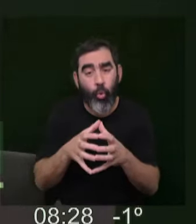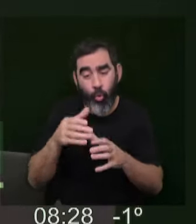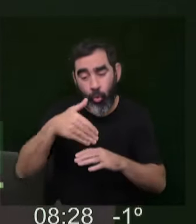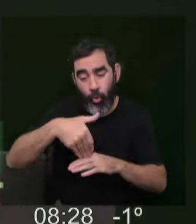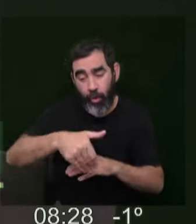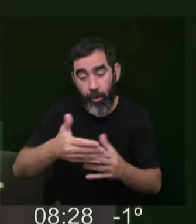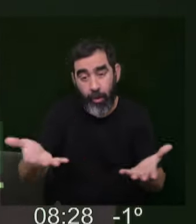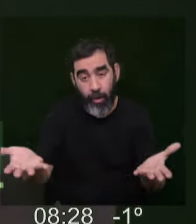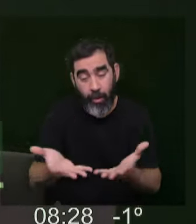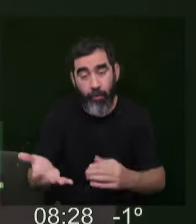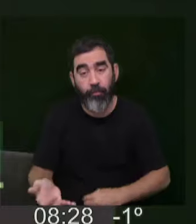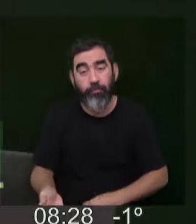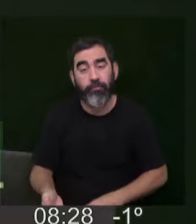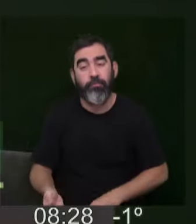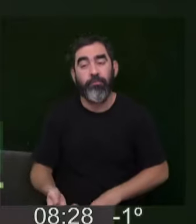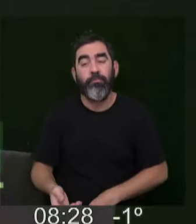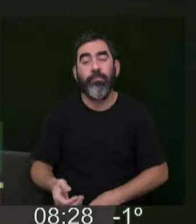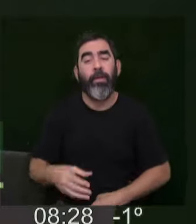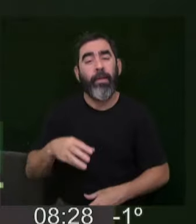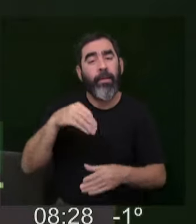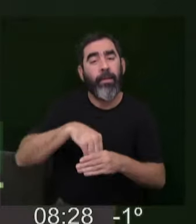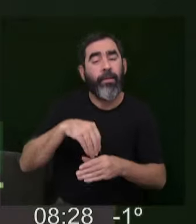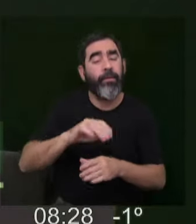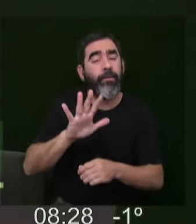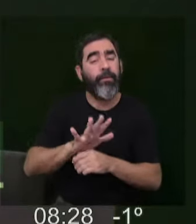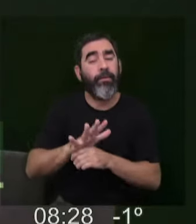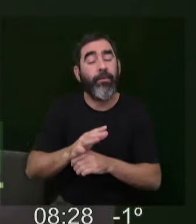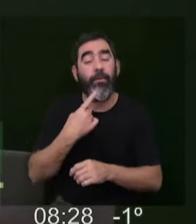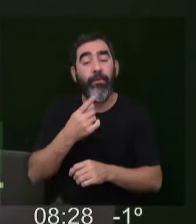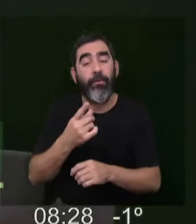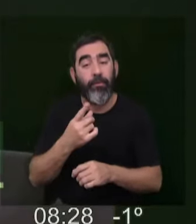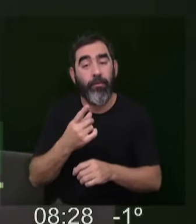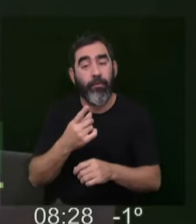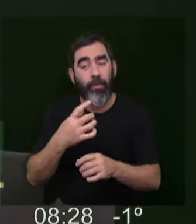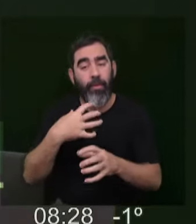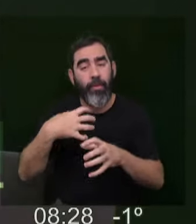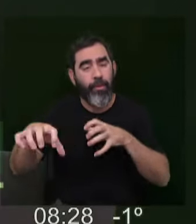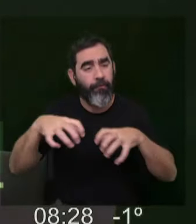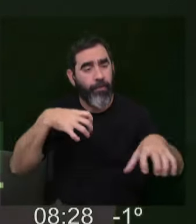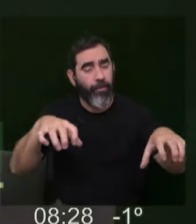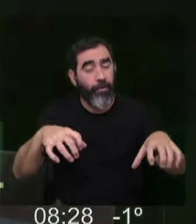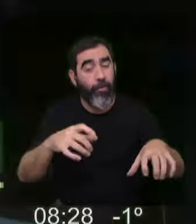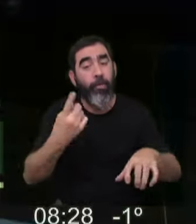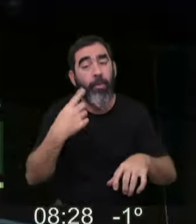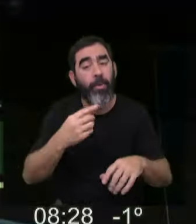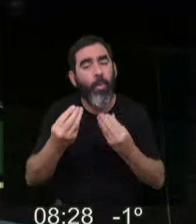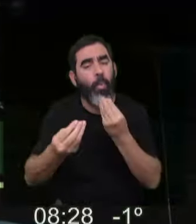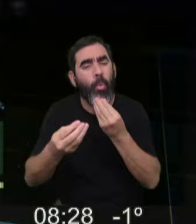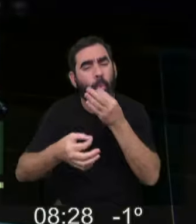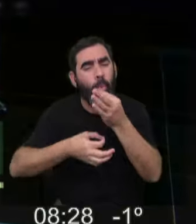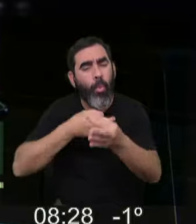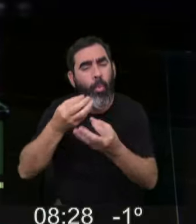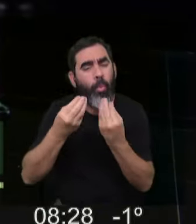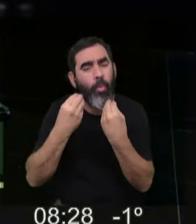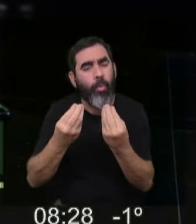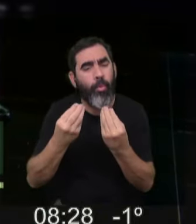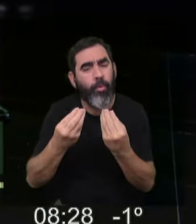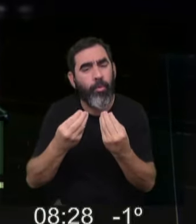ahora? Porque, bueno, en las internas se presentaba, como usted mismo decía, como muy fragmentado. Y después, ¿cómo explica